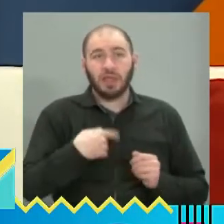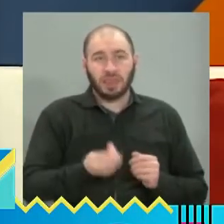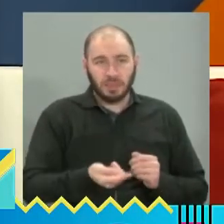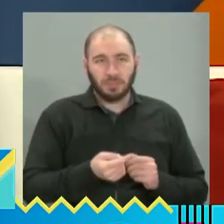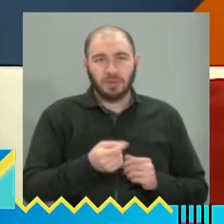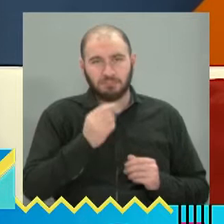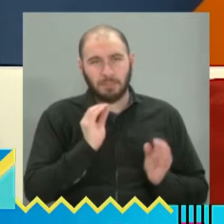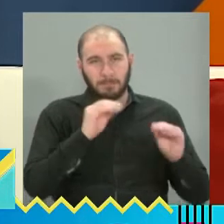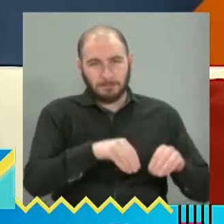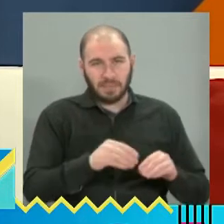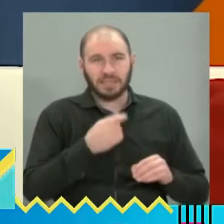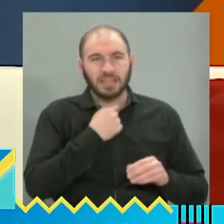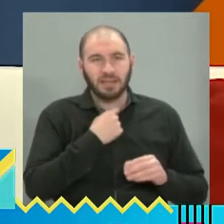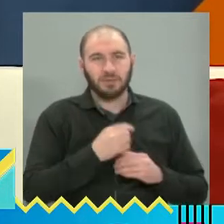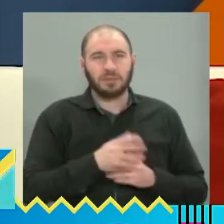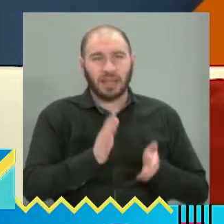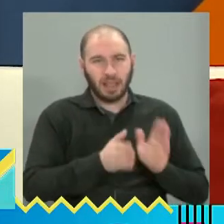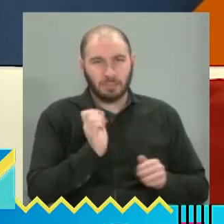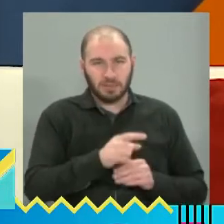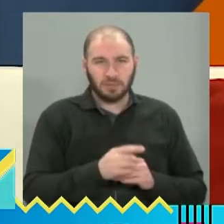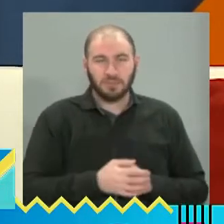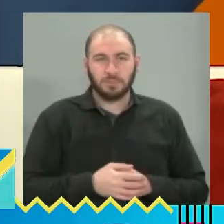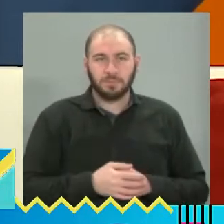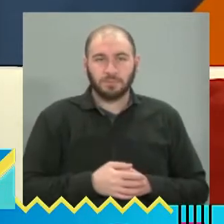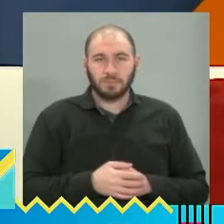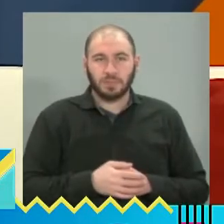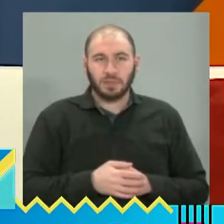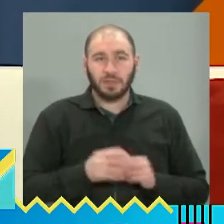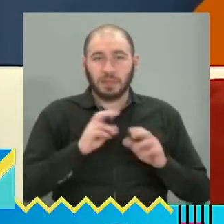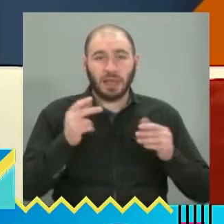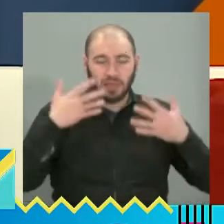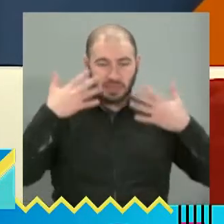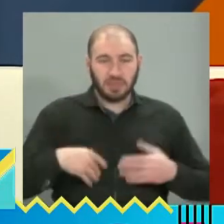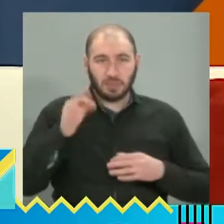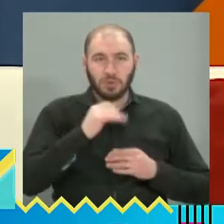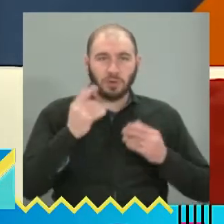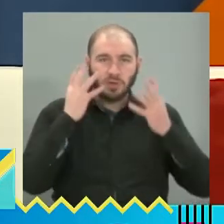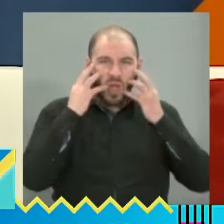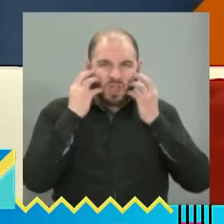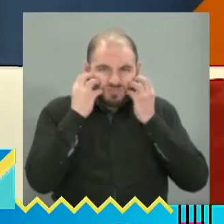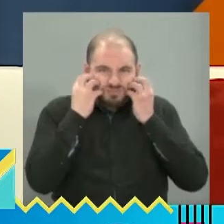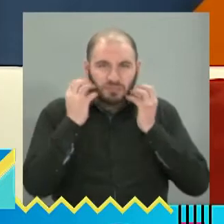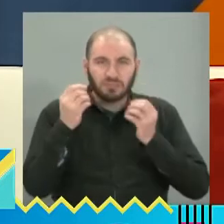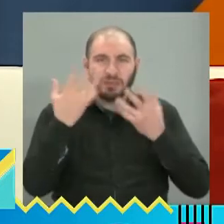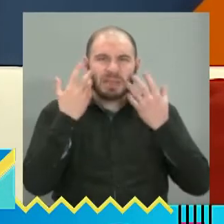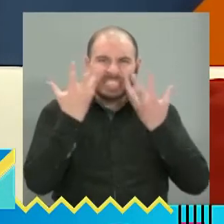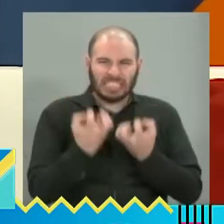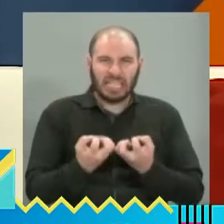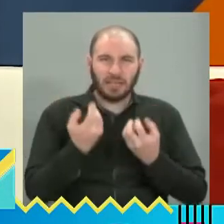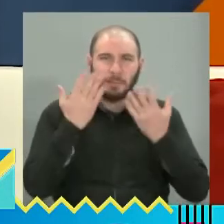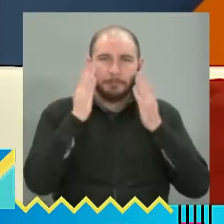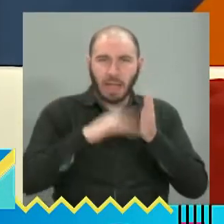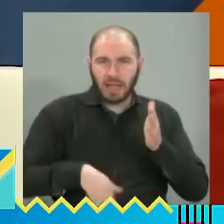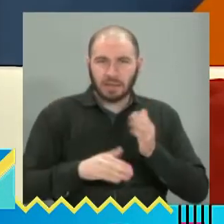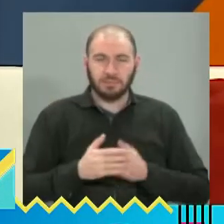hacer alguna acotación cuando haya oportunidad del tratamiento, de mi visión, con la parte estética, aparecen arrugas a temprana edad, se seca la piel, se pone